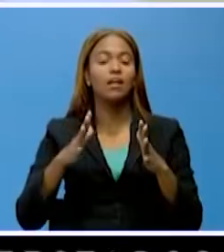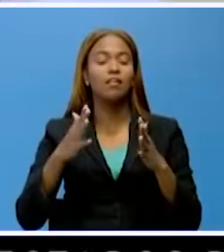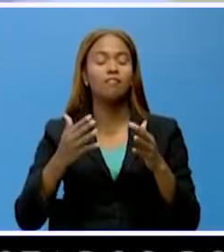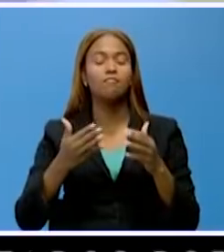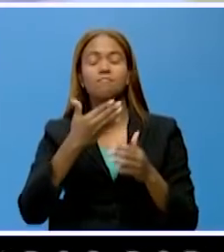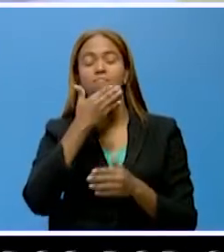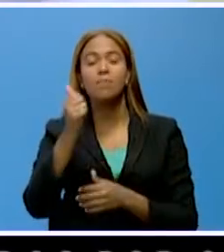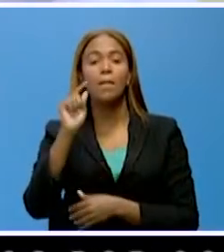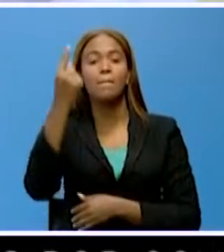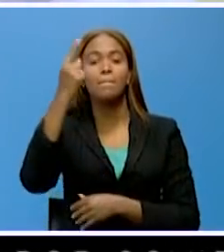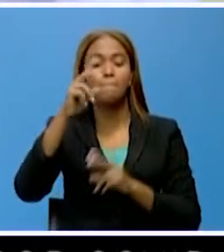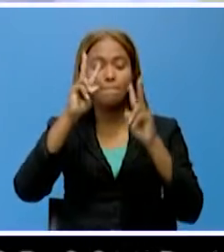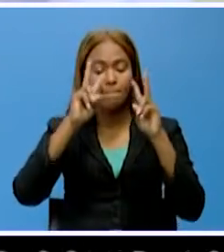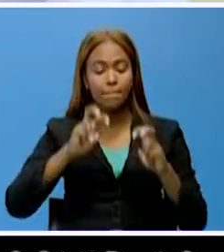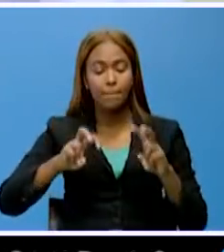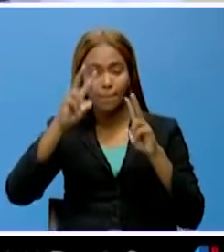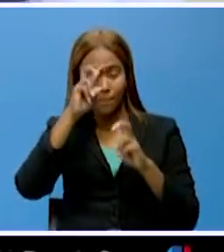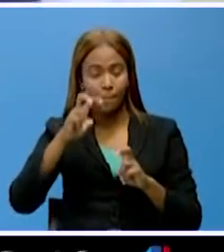superado